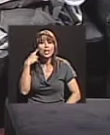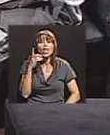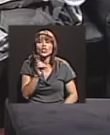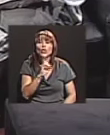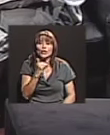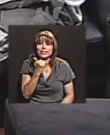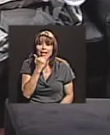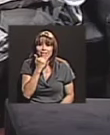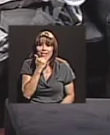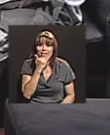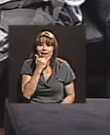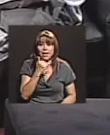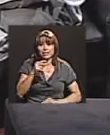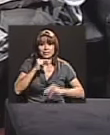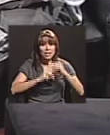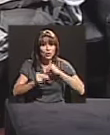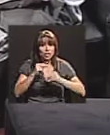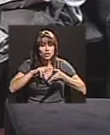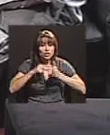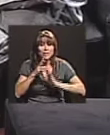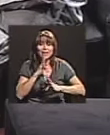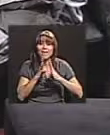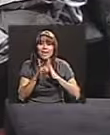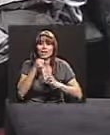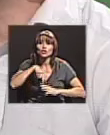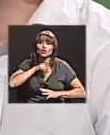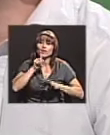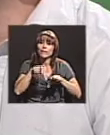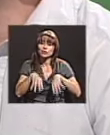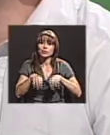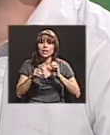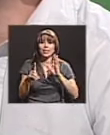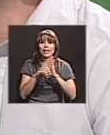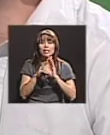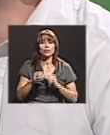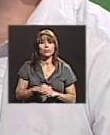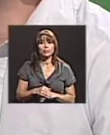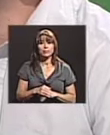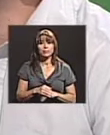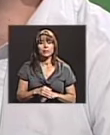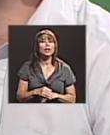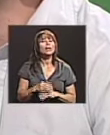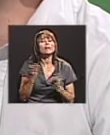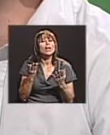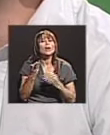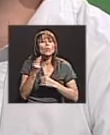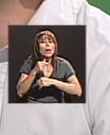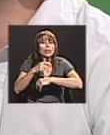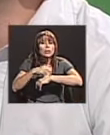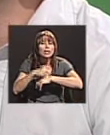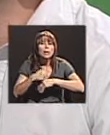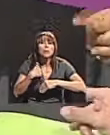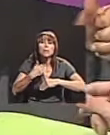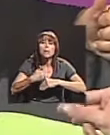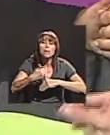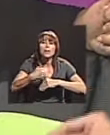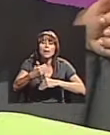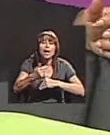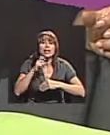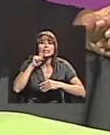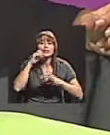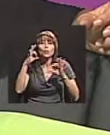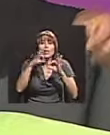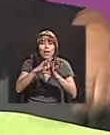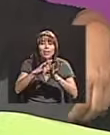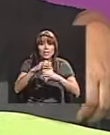negociación es hablar tenemos que darnos d Cada cuánto se le dedica tiempo a la sexualidad en en la etapa de envejecimiento Cada cuánto